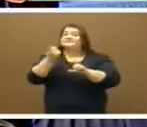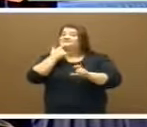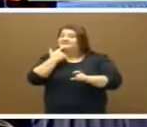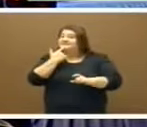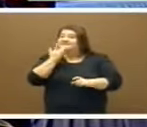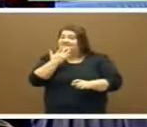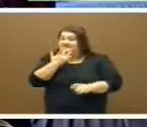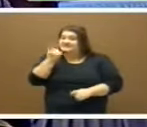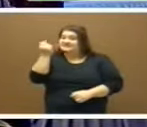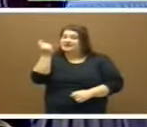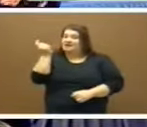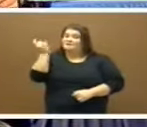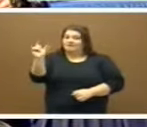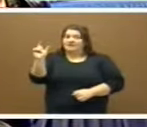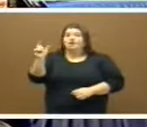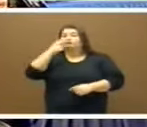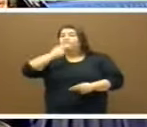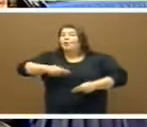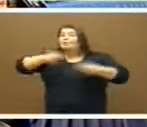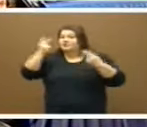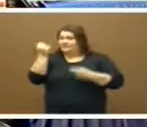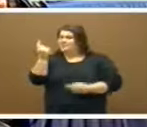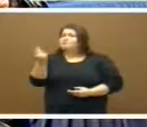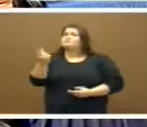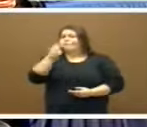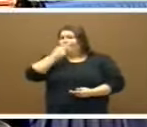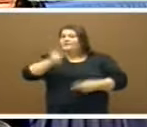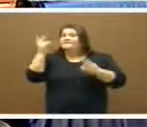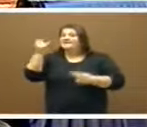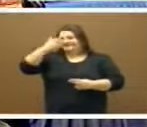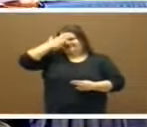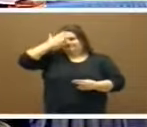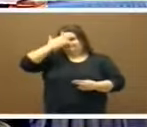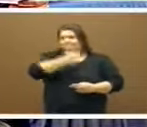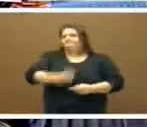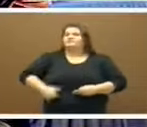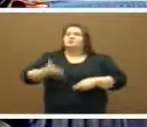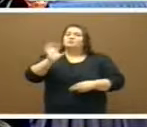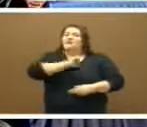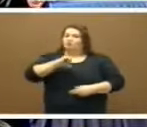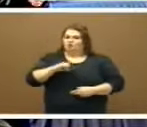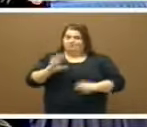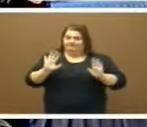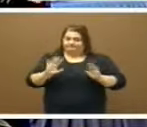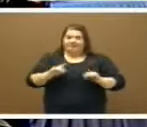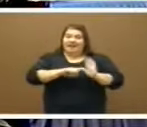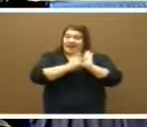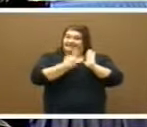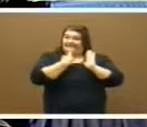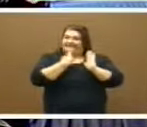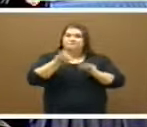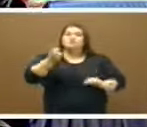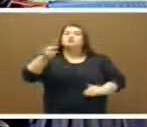sea íntegramente, perdón, y titularidad, dice la ley, de la comunidad autónoma. Y ustedes quieren que